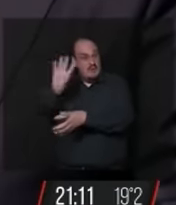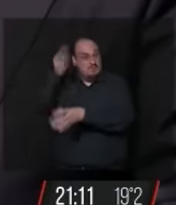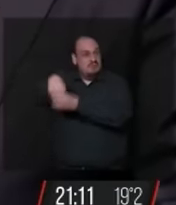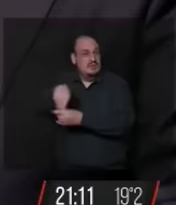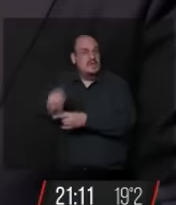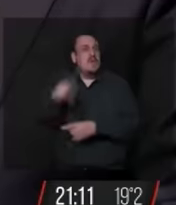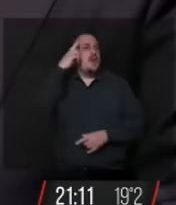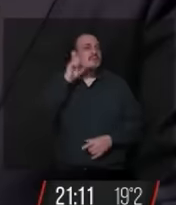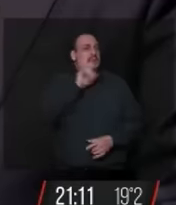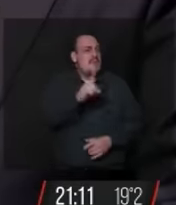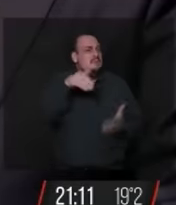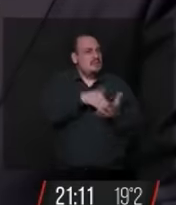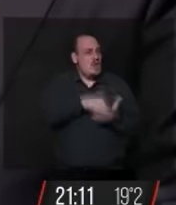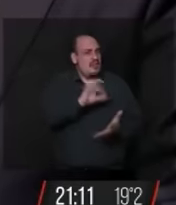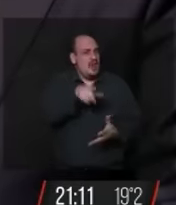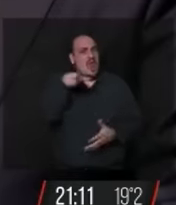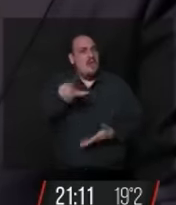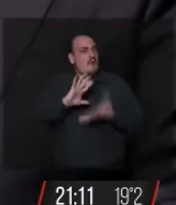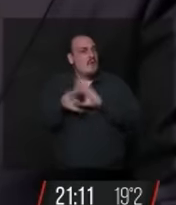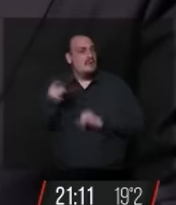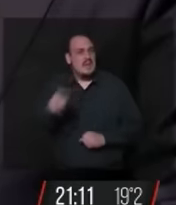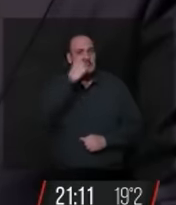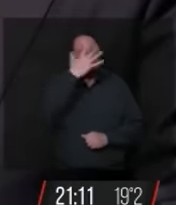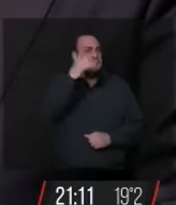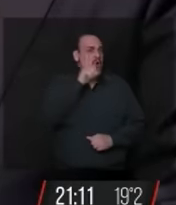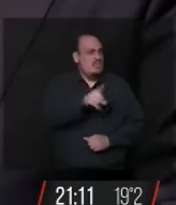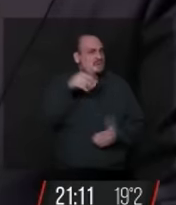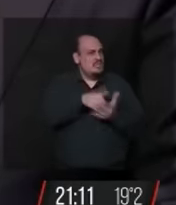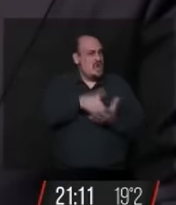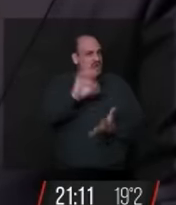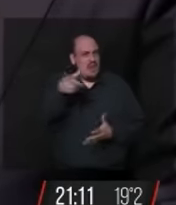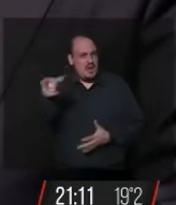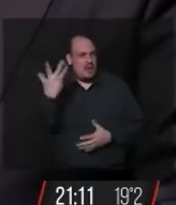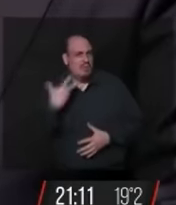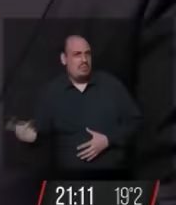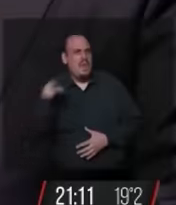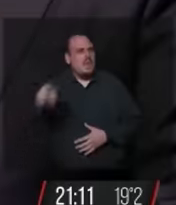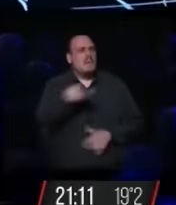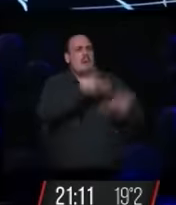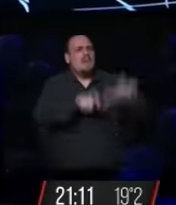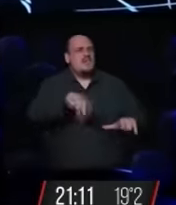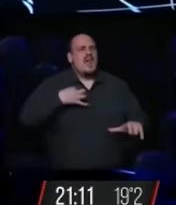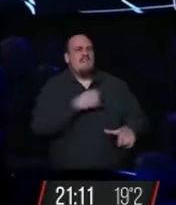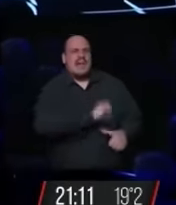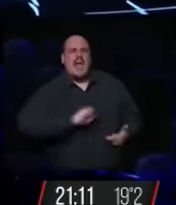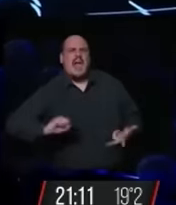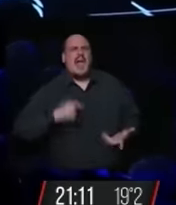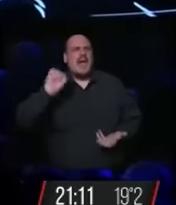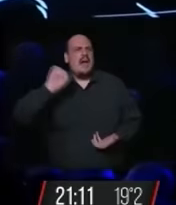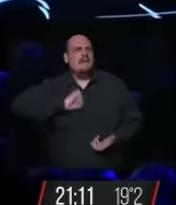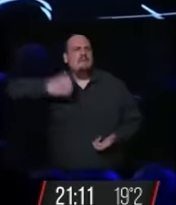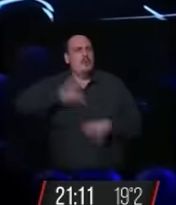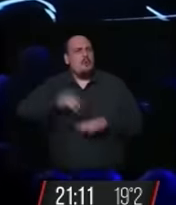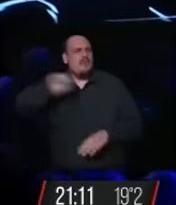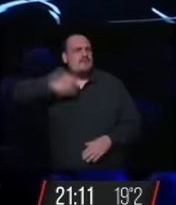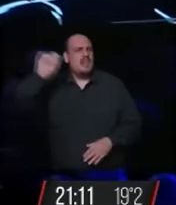90 mil millones de dólares y este año te está llevando de esa manera 25 mil millones de dólares. ¿A quién querés seguir jodiéndole la vida con robarnos con la inflación?